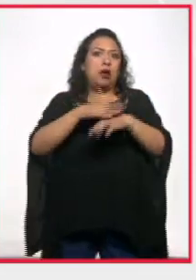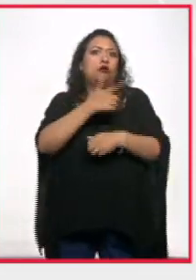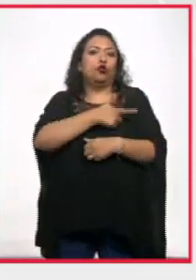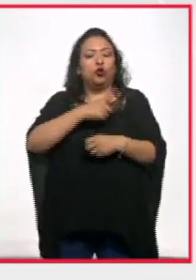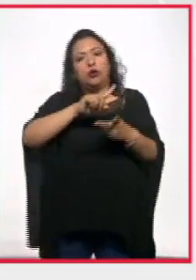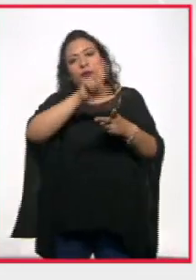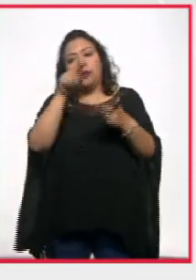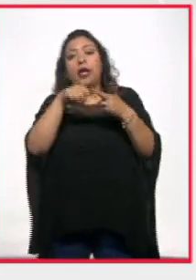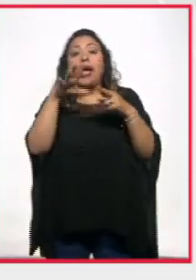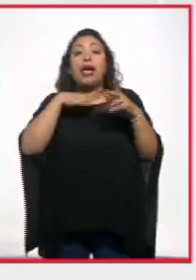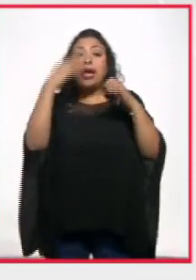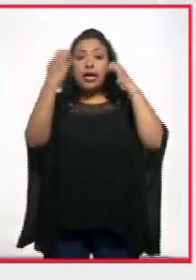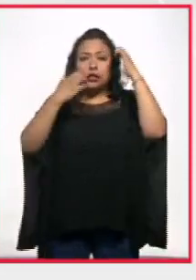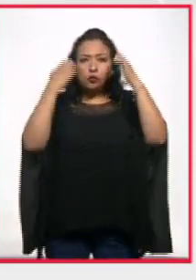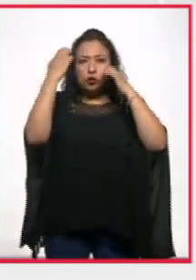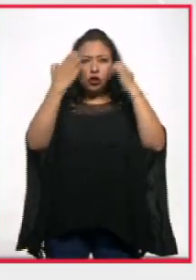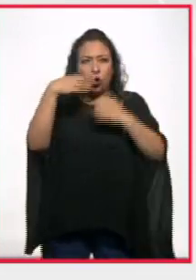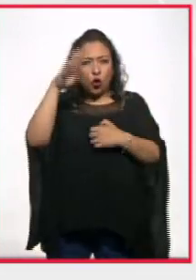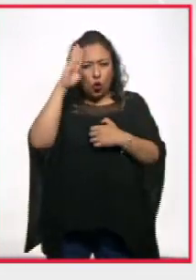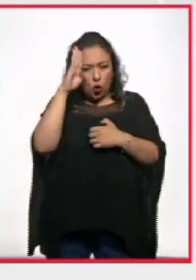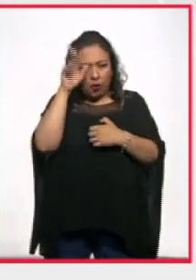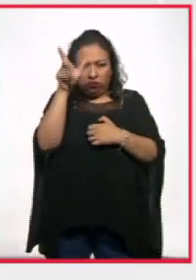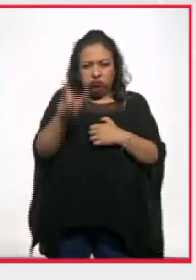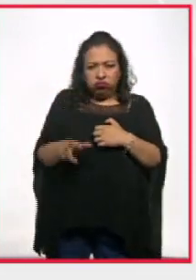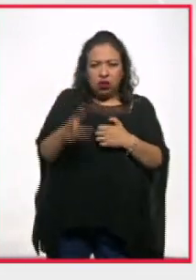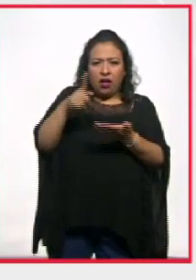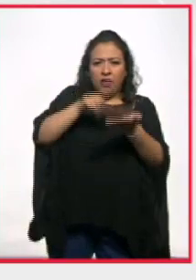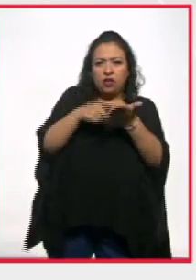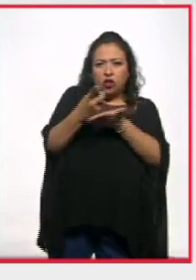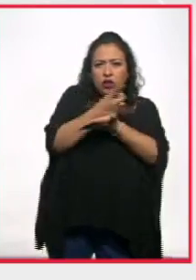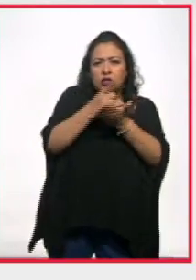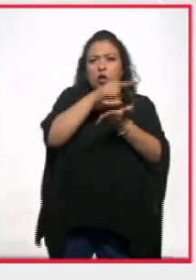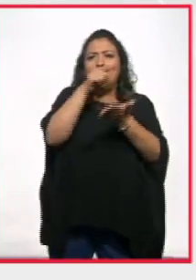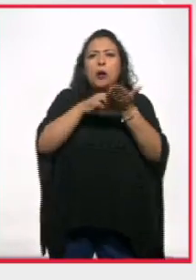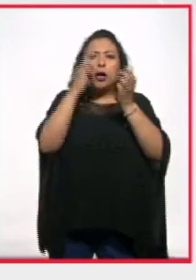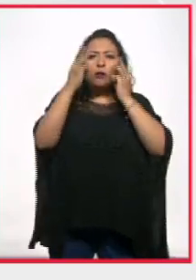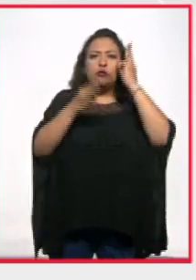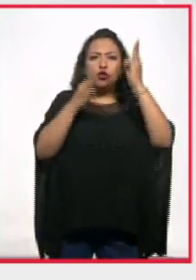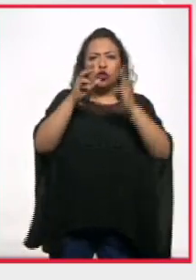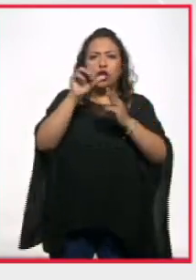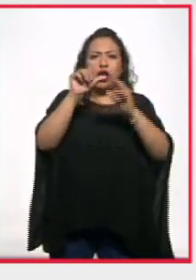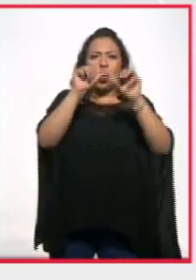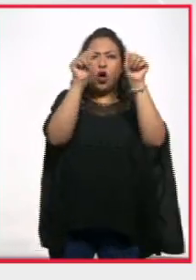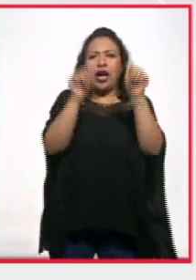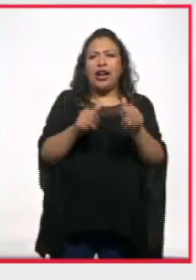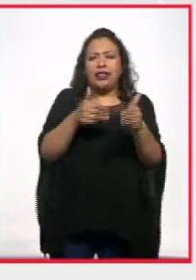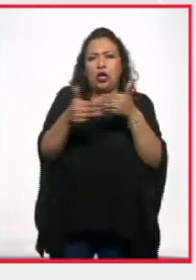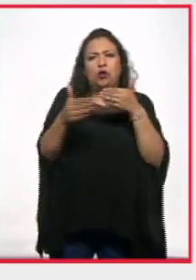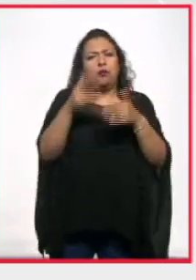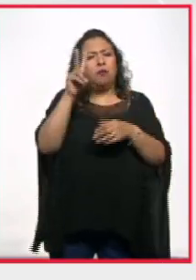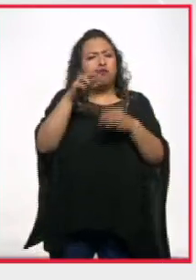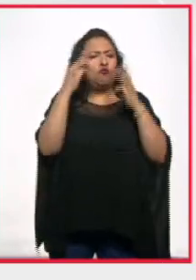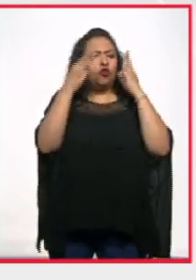Después tenemos la exposición de Cuba, la singularidad del diseño en el Museo de Arte Contemporáneo, que es un museo